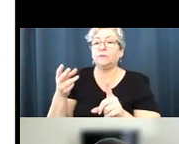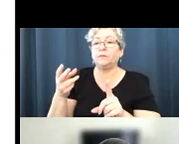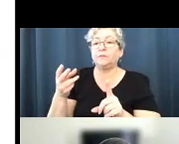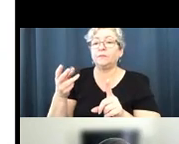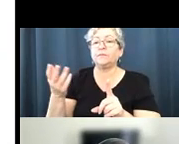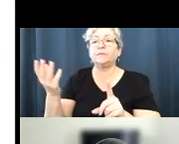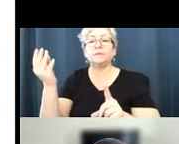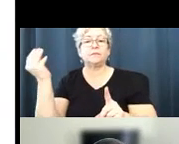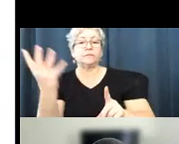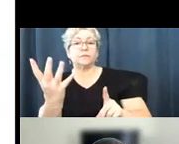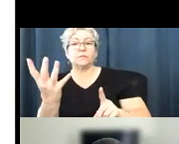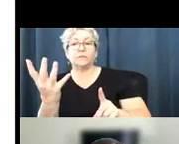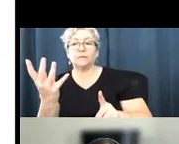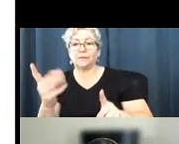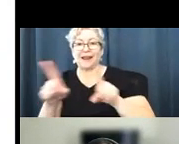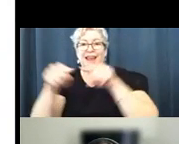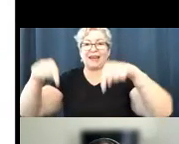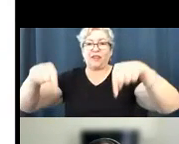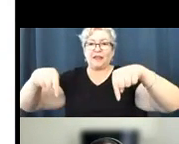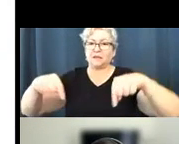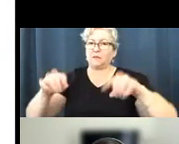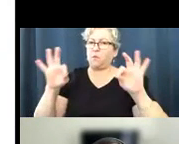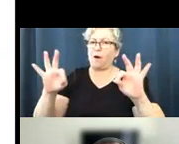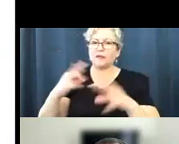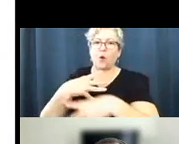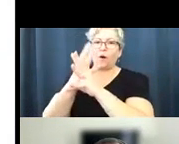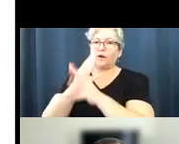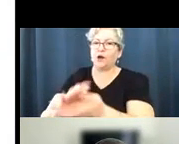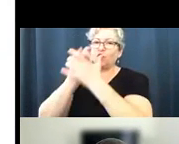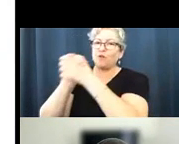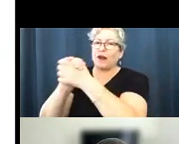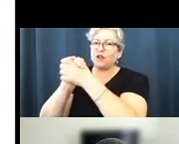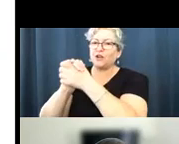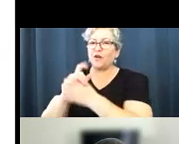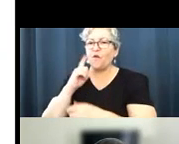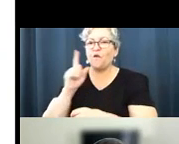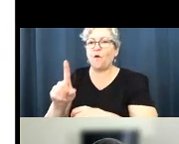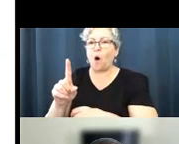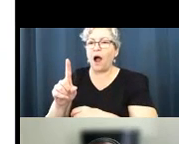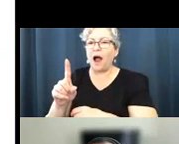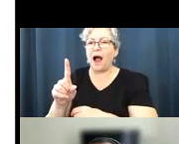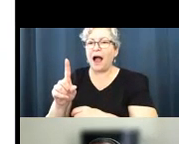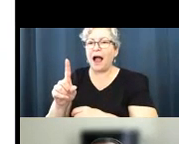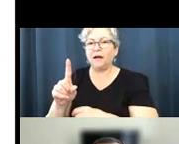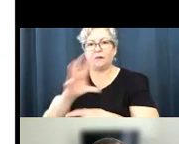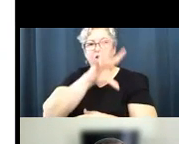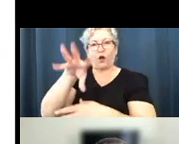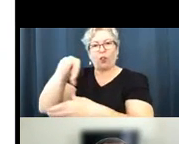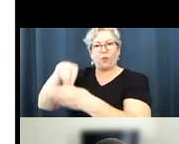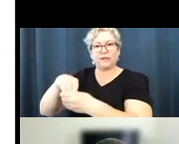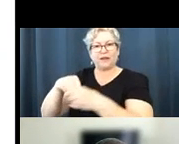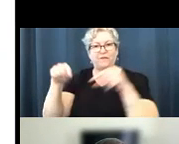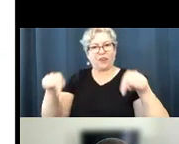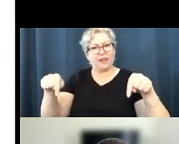que no pueden escuchar. También lo que estamos haciendo ahora mismo, esto es un webinar increíble, felicidades por